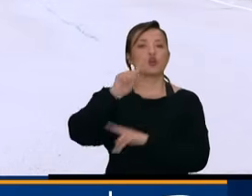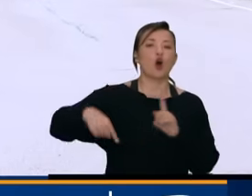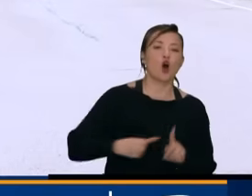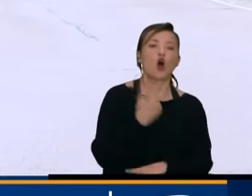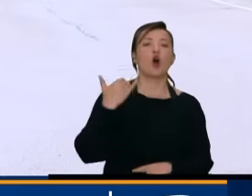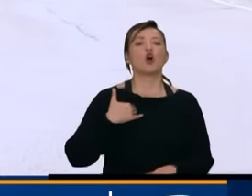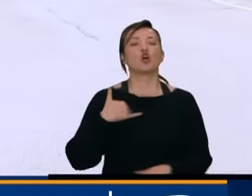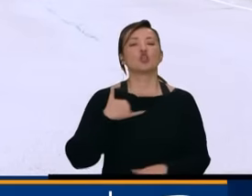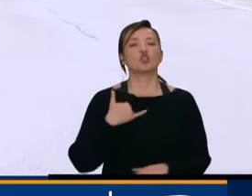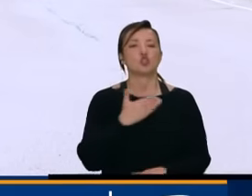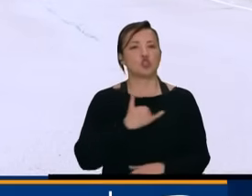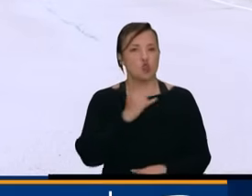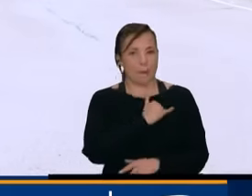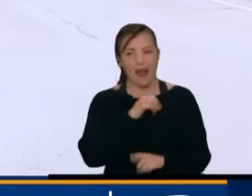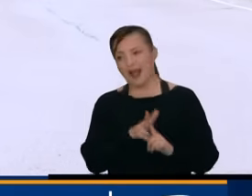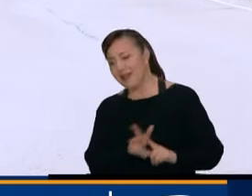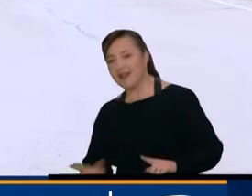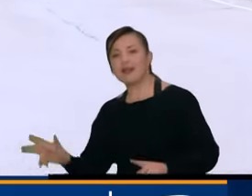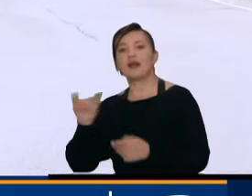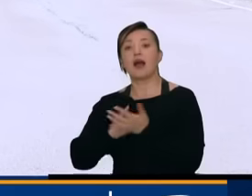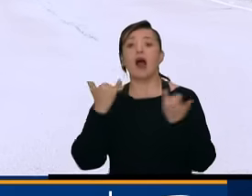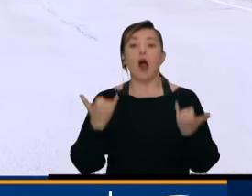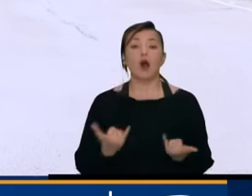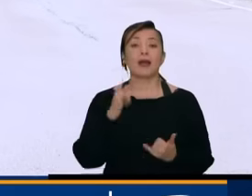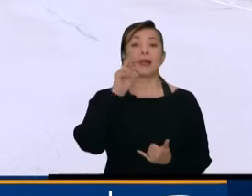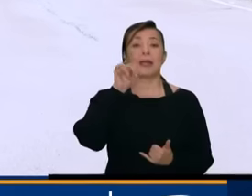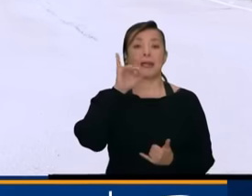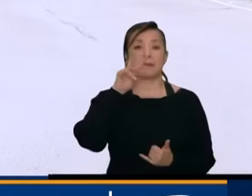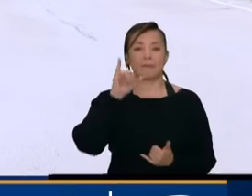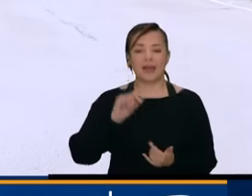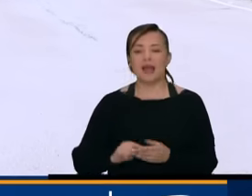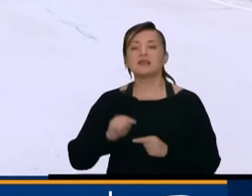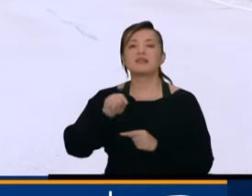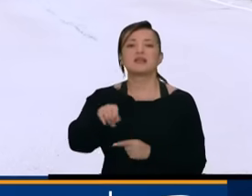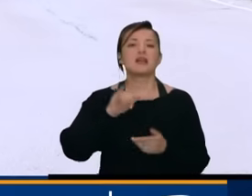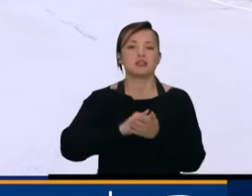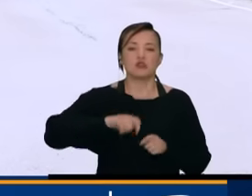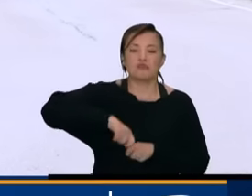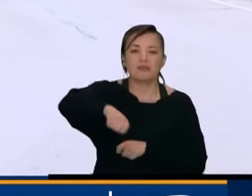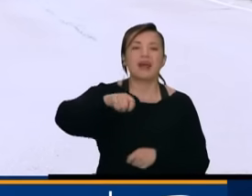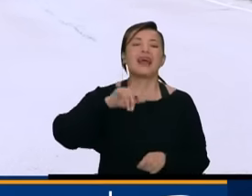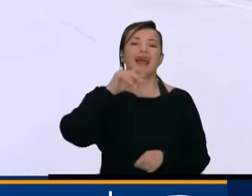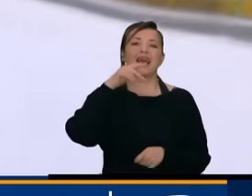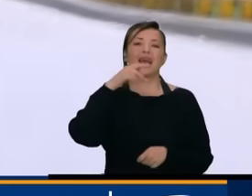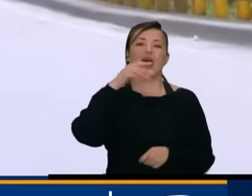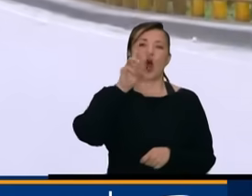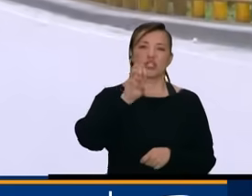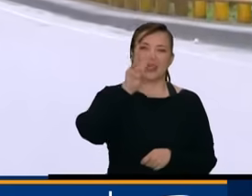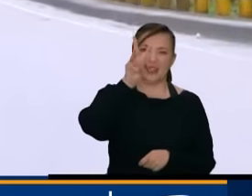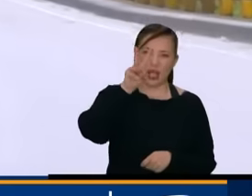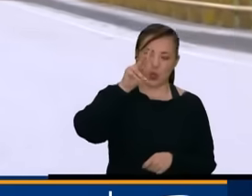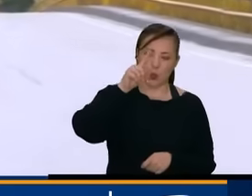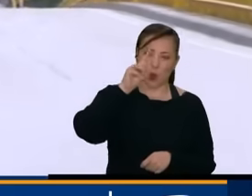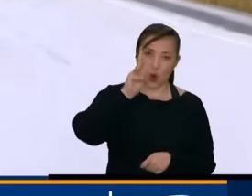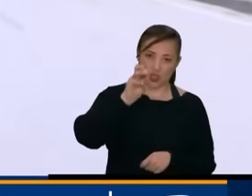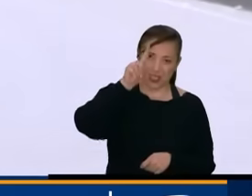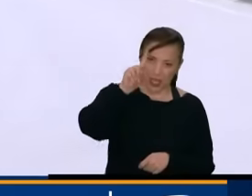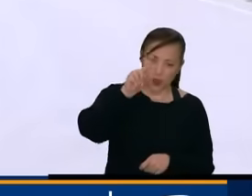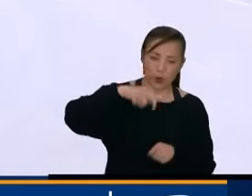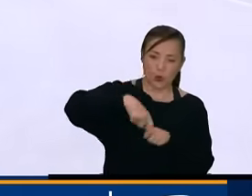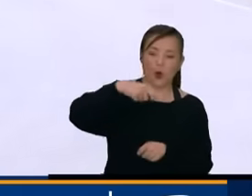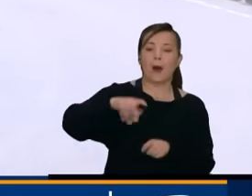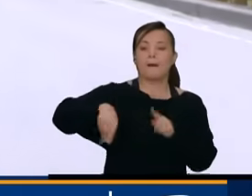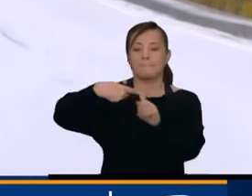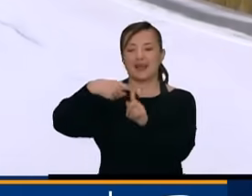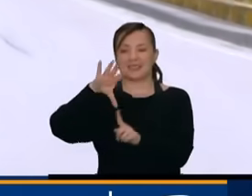equipo de Envía se desplaza al kilómetro 81 más 500 metros del corredor Sogamoso, Yopal, en el que se afectó por efecto de